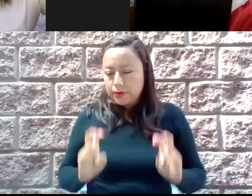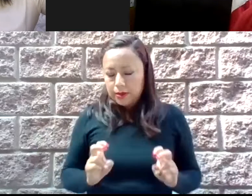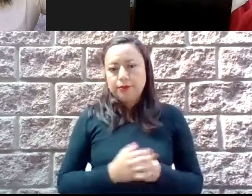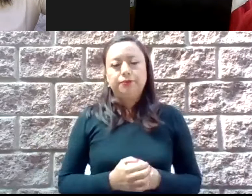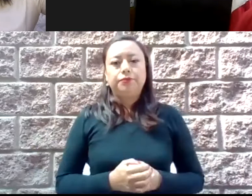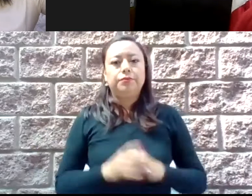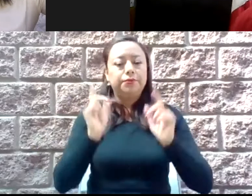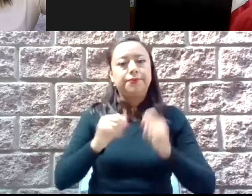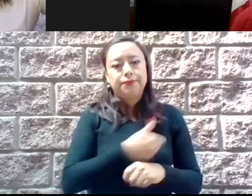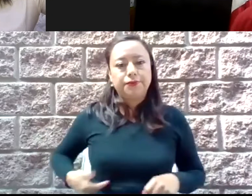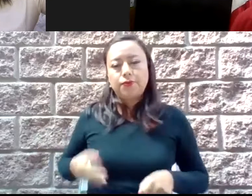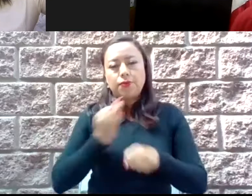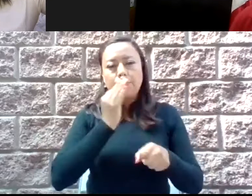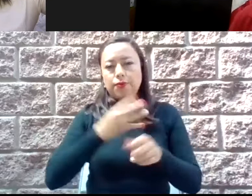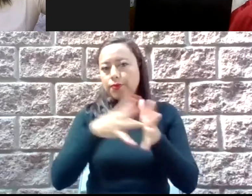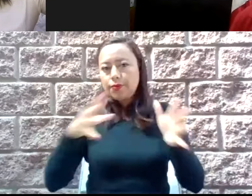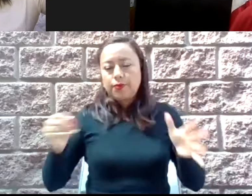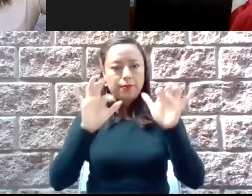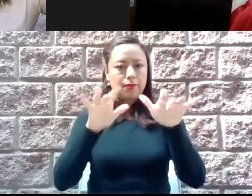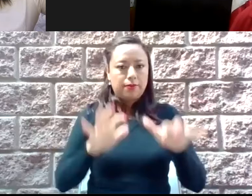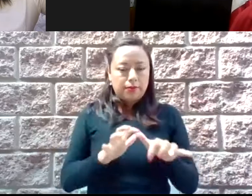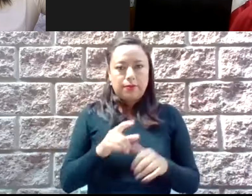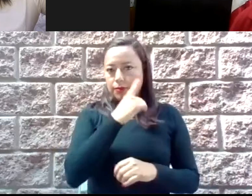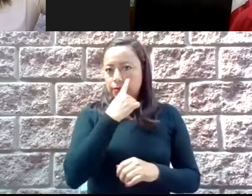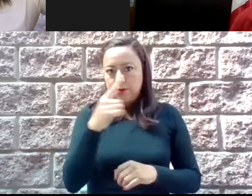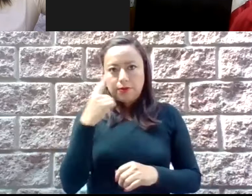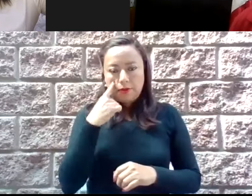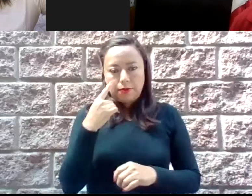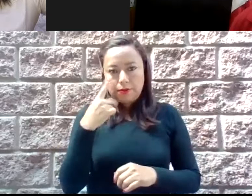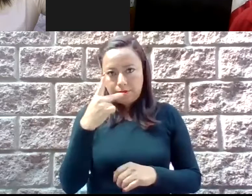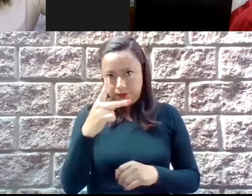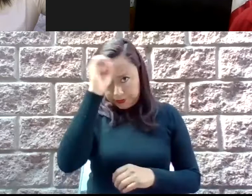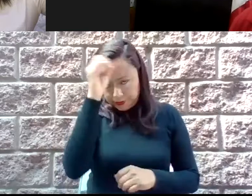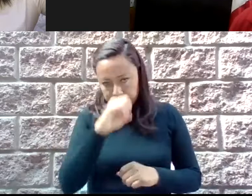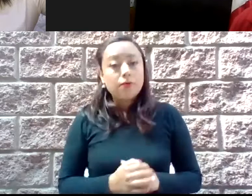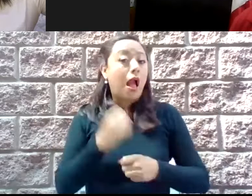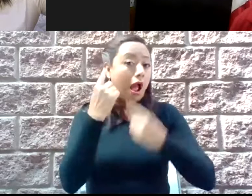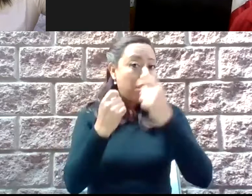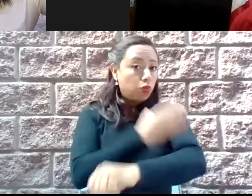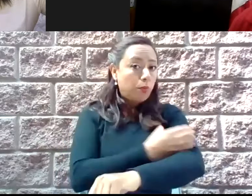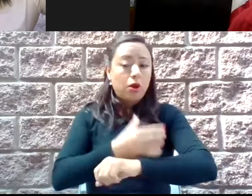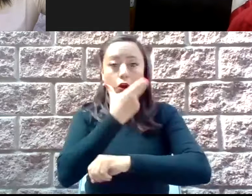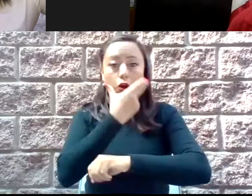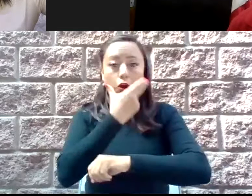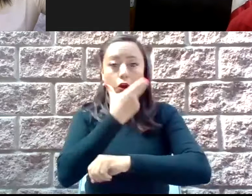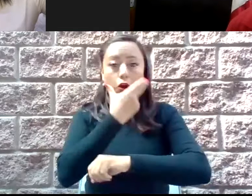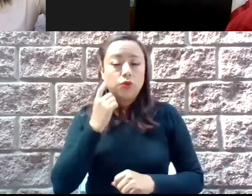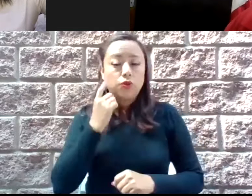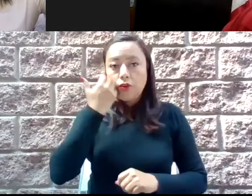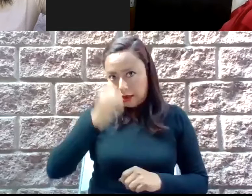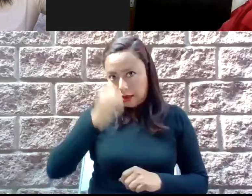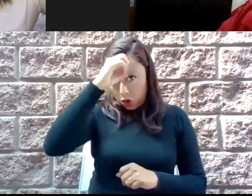pone en consideración la versión estenográfica. ¿Hay algún compañero o compañera diputada que tenga algún comentario?